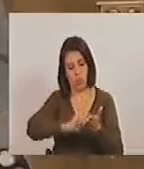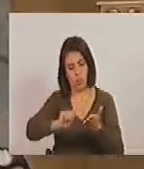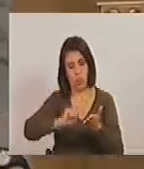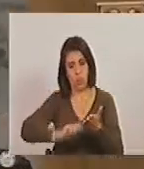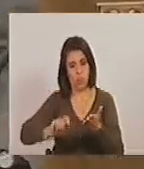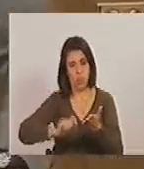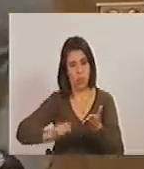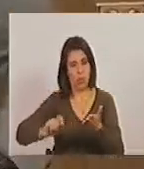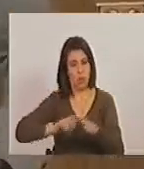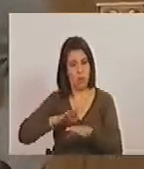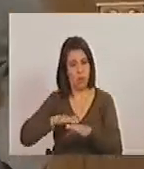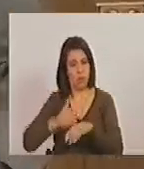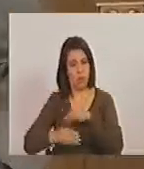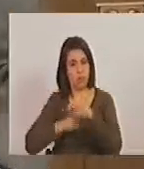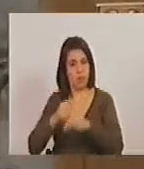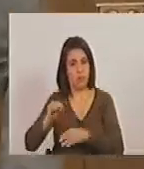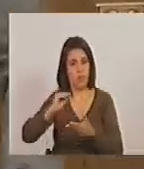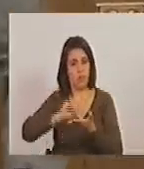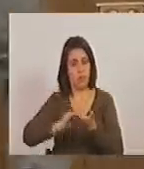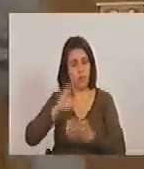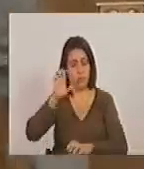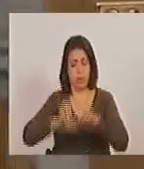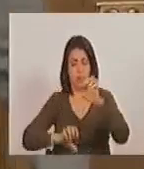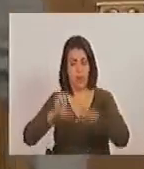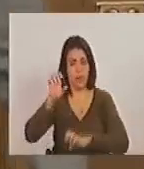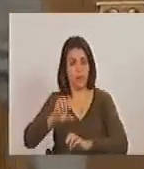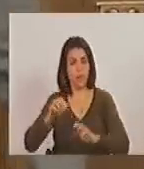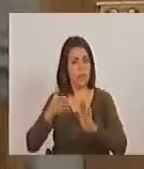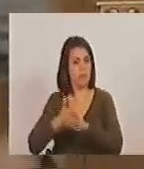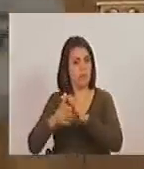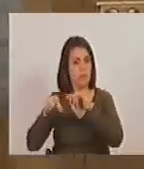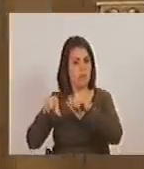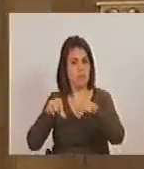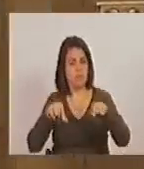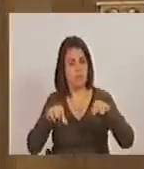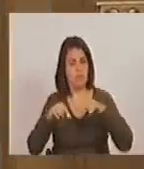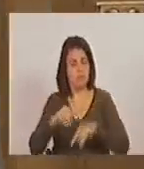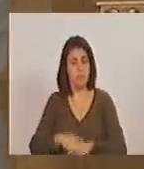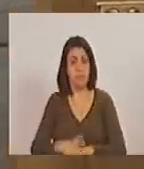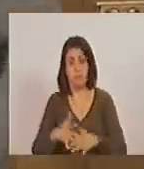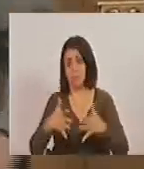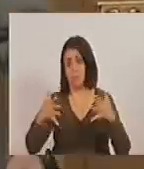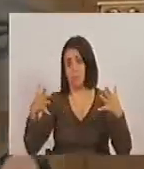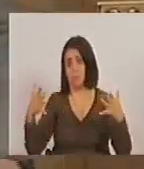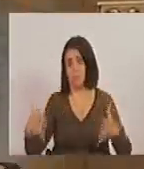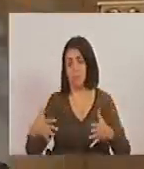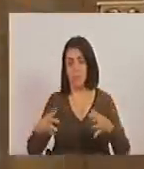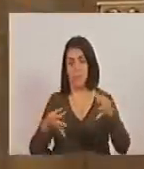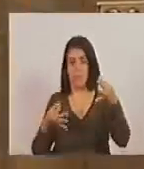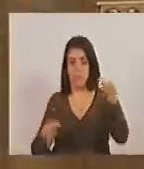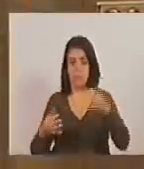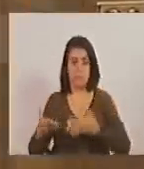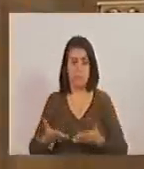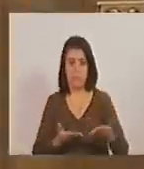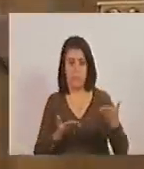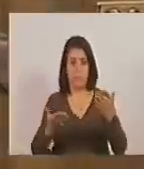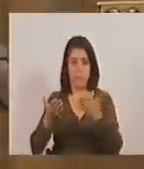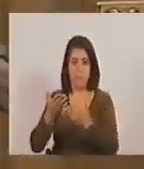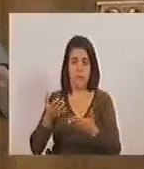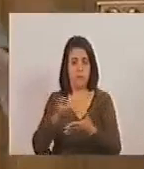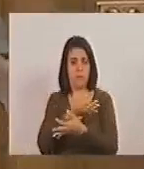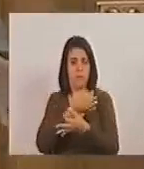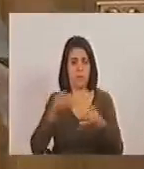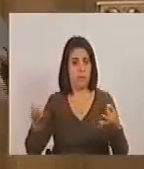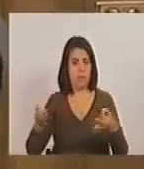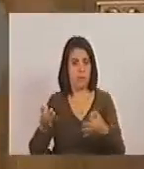el tapete para que se revisara. Sobre esa gigantesca hoja de servicio, la calidad de